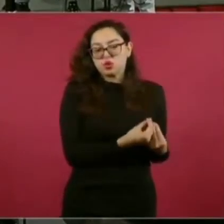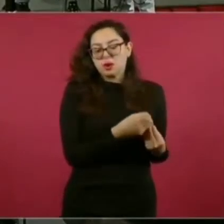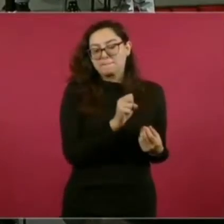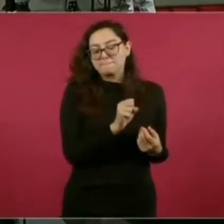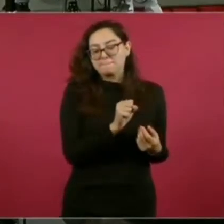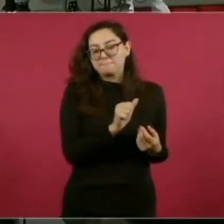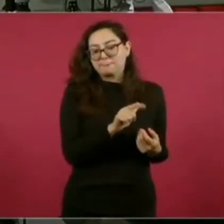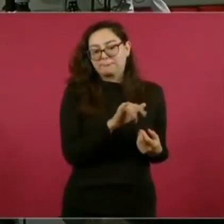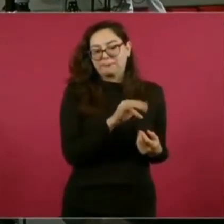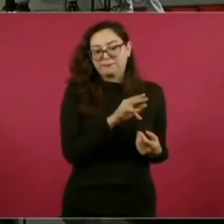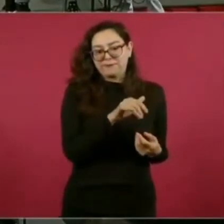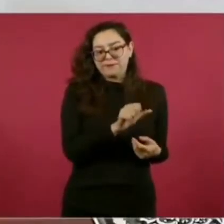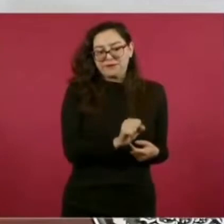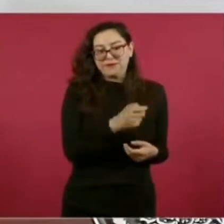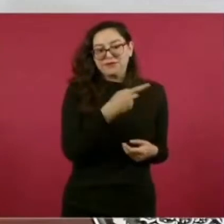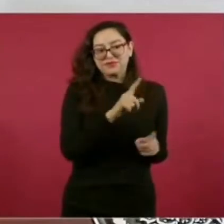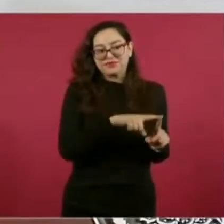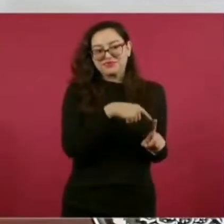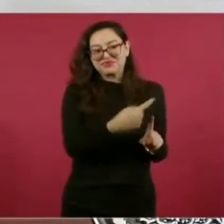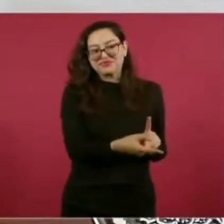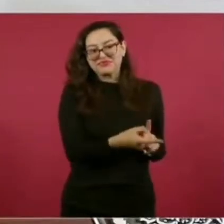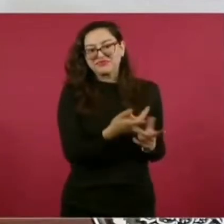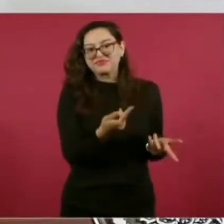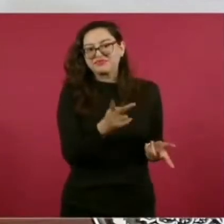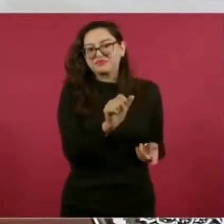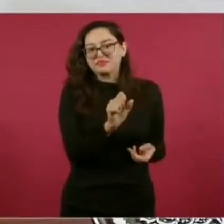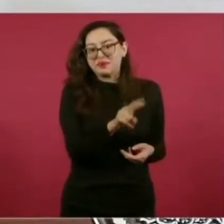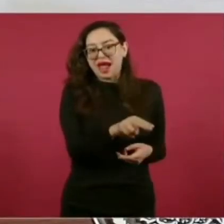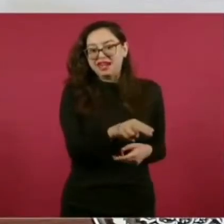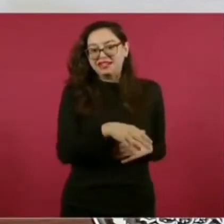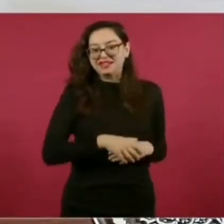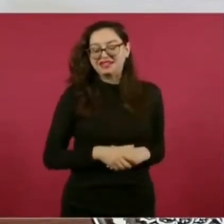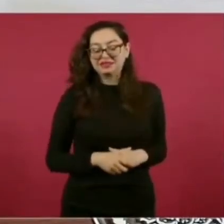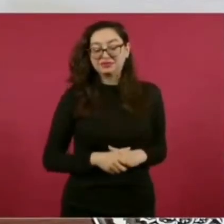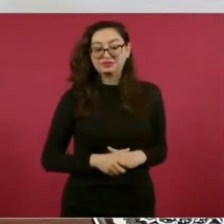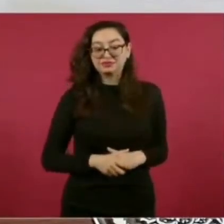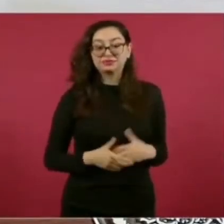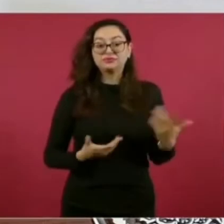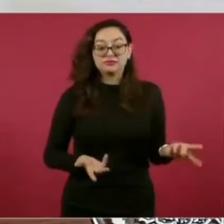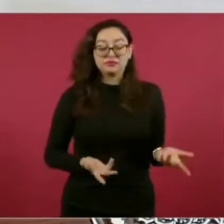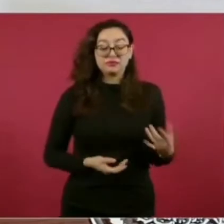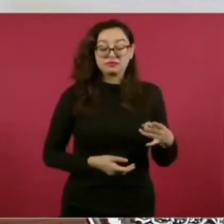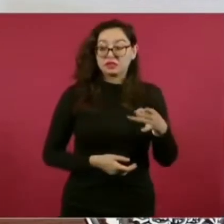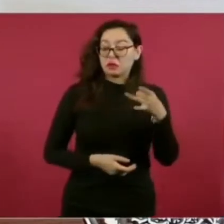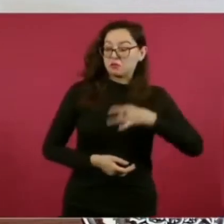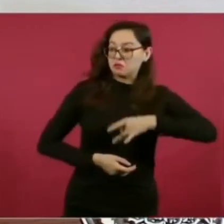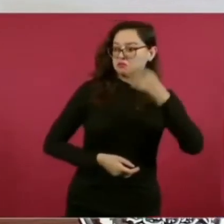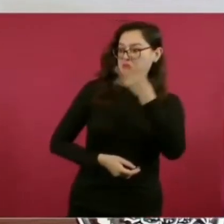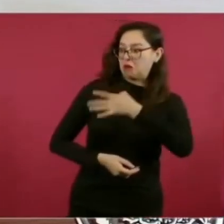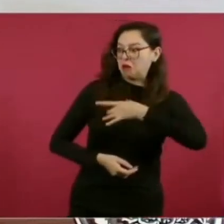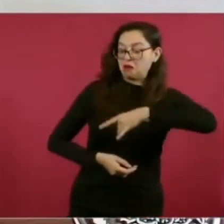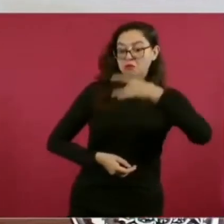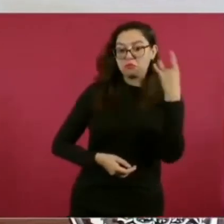¿Qué pasa con Diego? Gana el debate y desaparece.